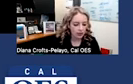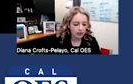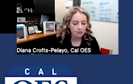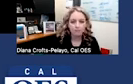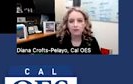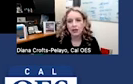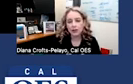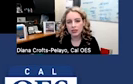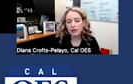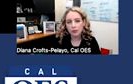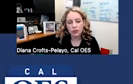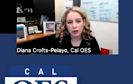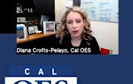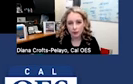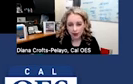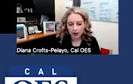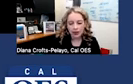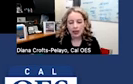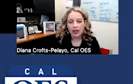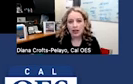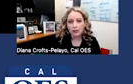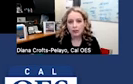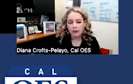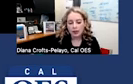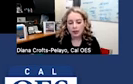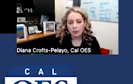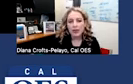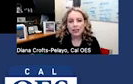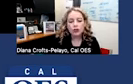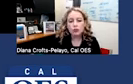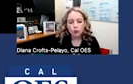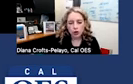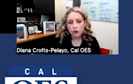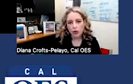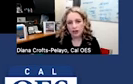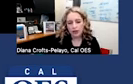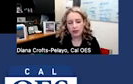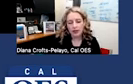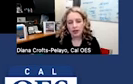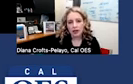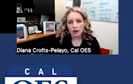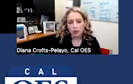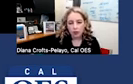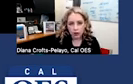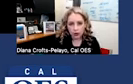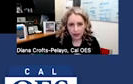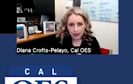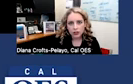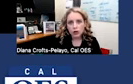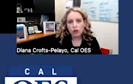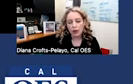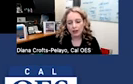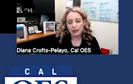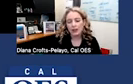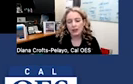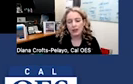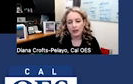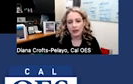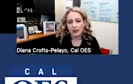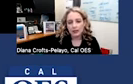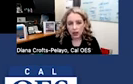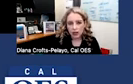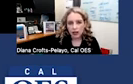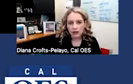especialmente. También sabemos que va a haber vientos muy fuertes por casi toda la parte